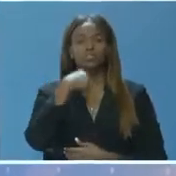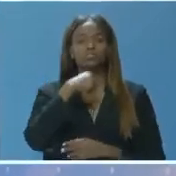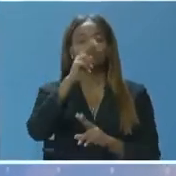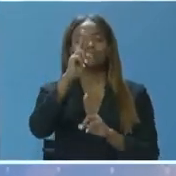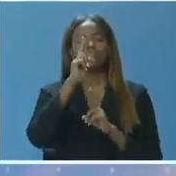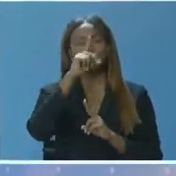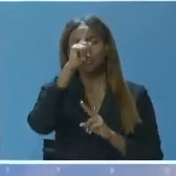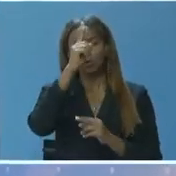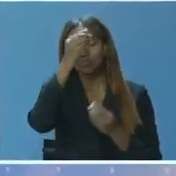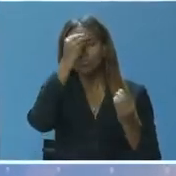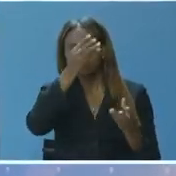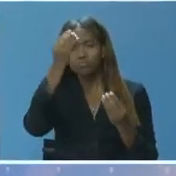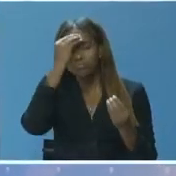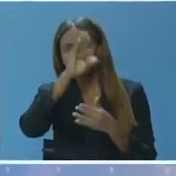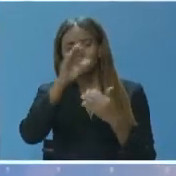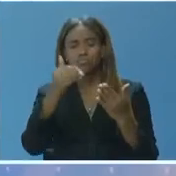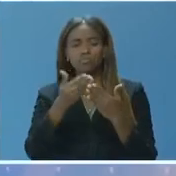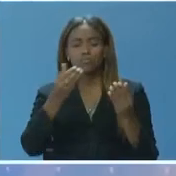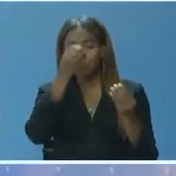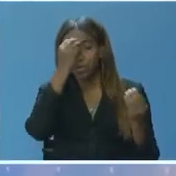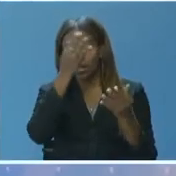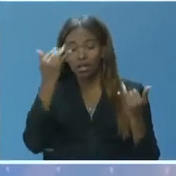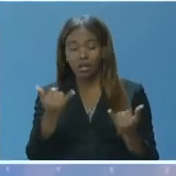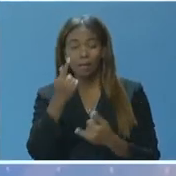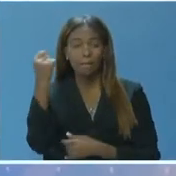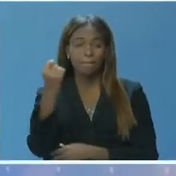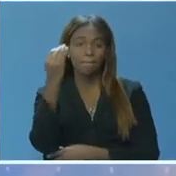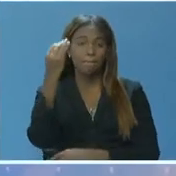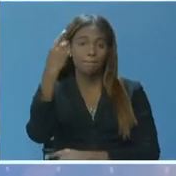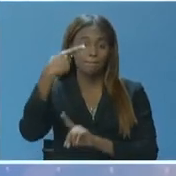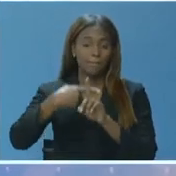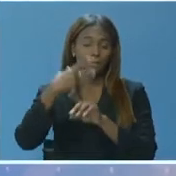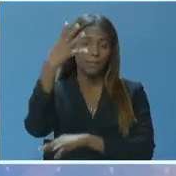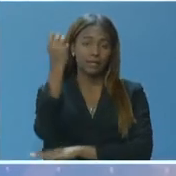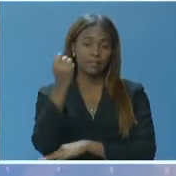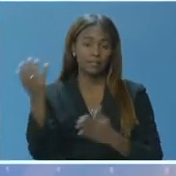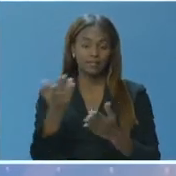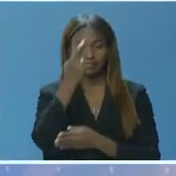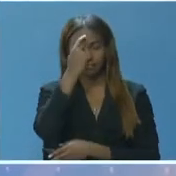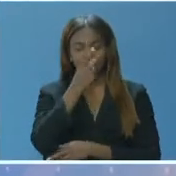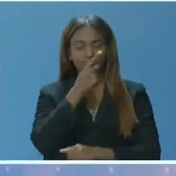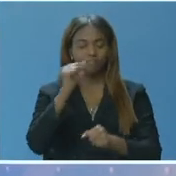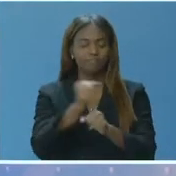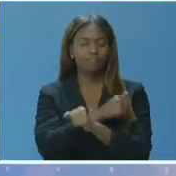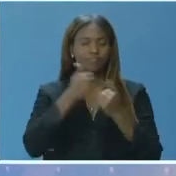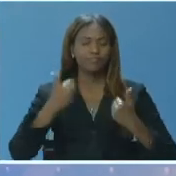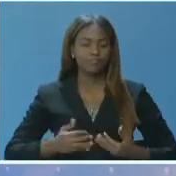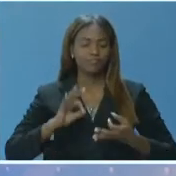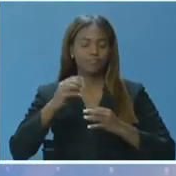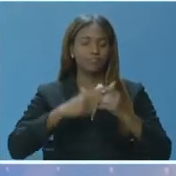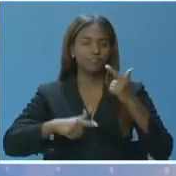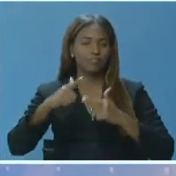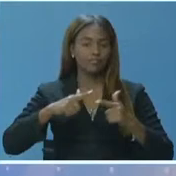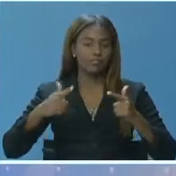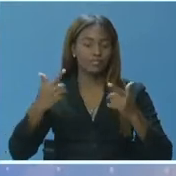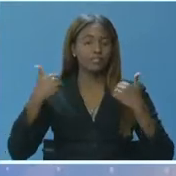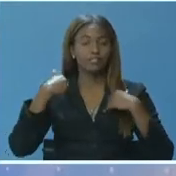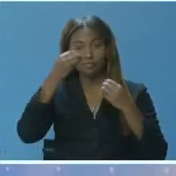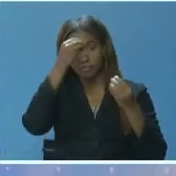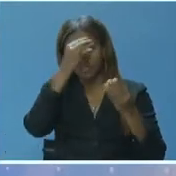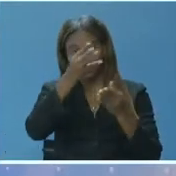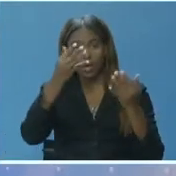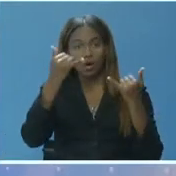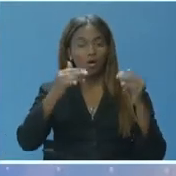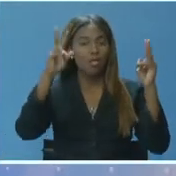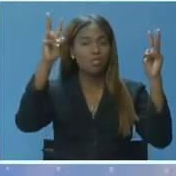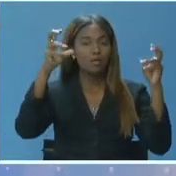las principales noticias de este martes 14 de septiembre. República Dominicana, Zuleima García, en lengua de señas, me acompaña. De inmediato